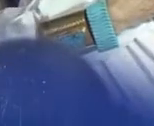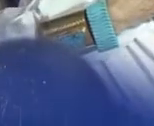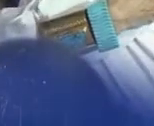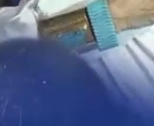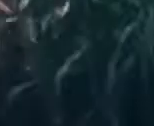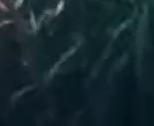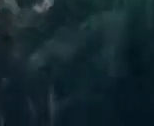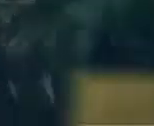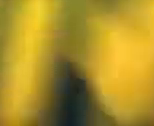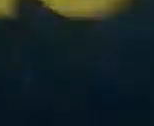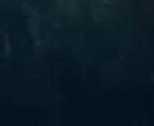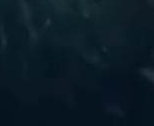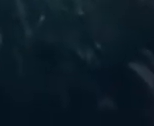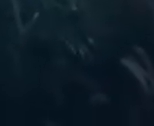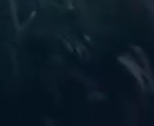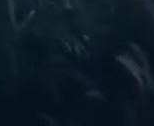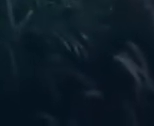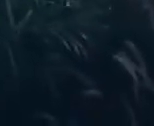Nicaragua.